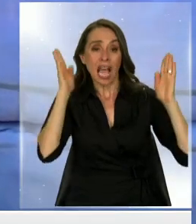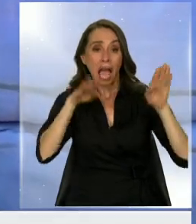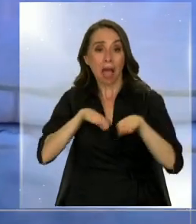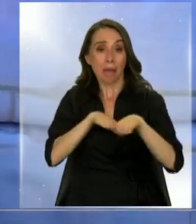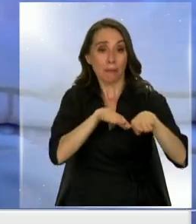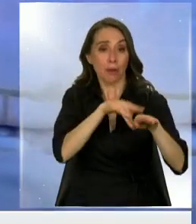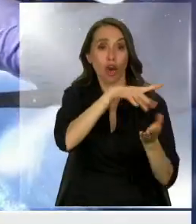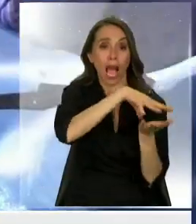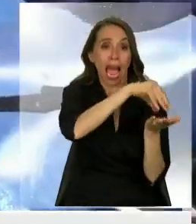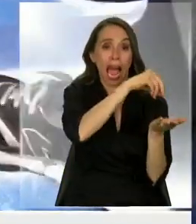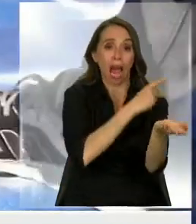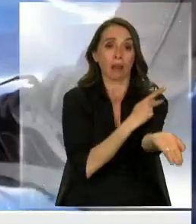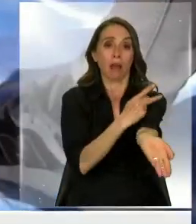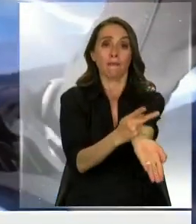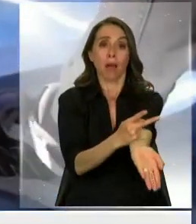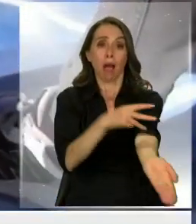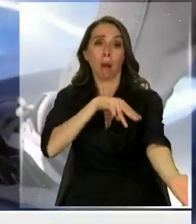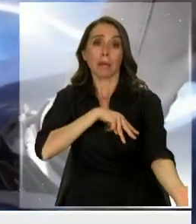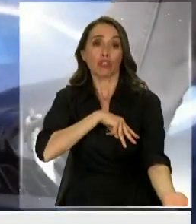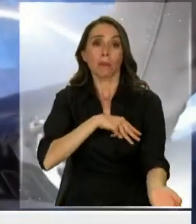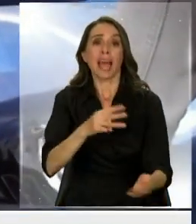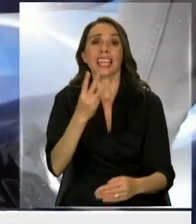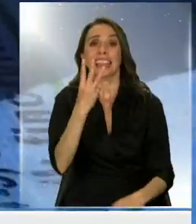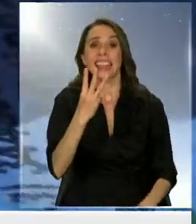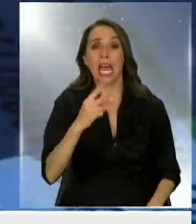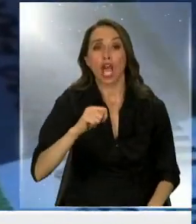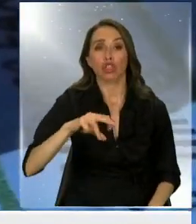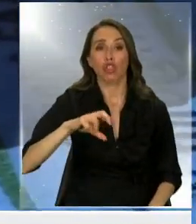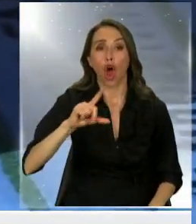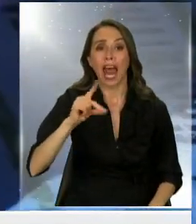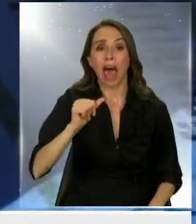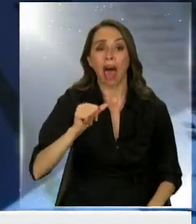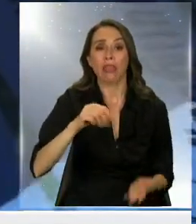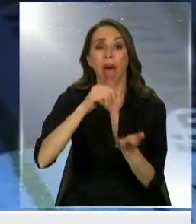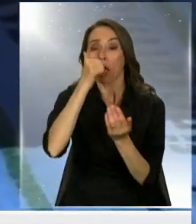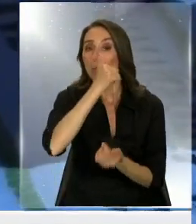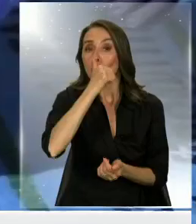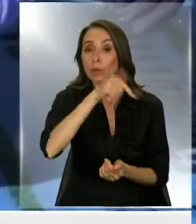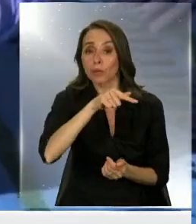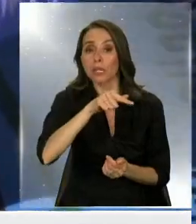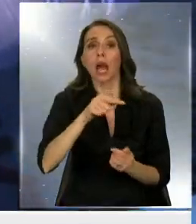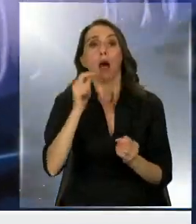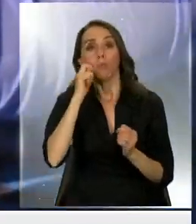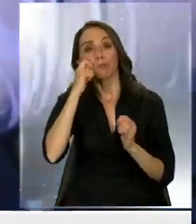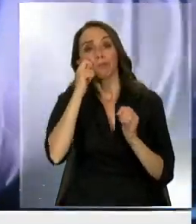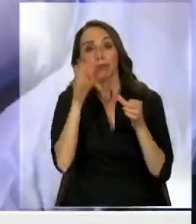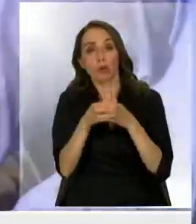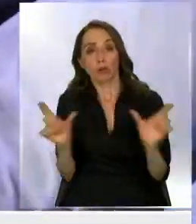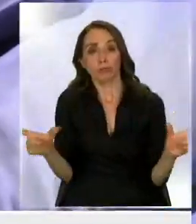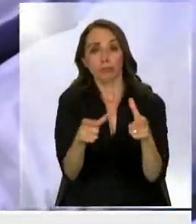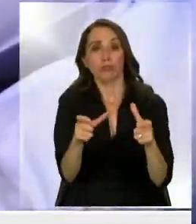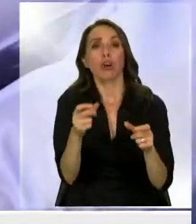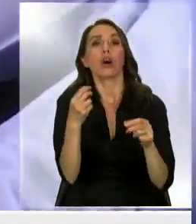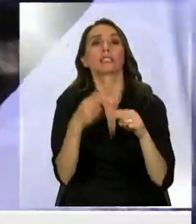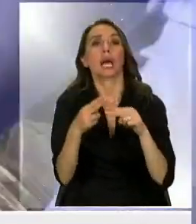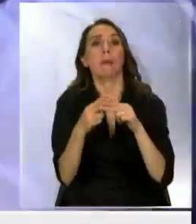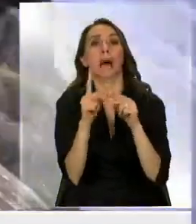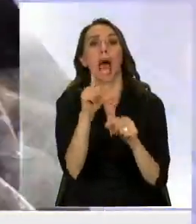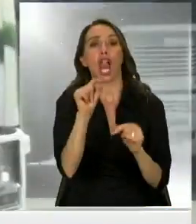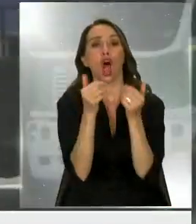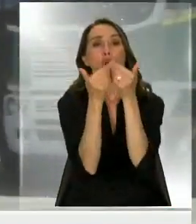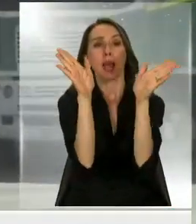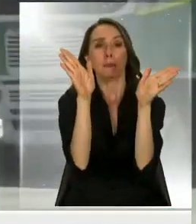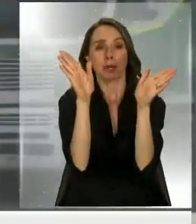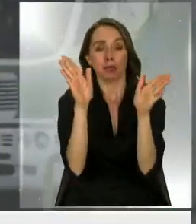ciudad de Arica a la región metropolitana. Una operación que fue bautizada como Los Libertadores. A través de escuchas telefónicas, la PD